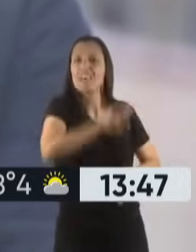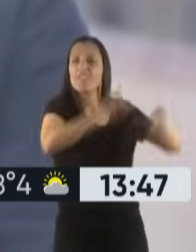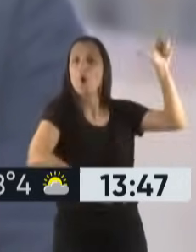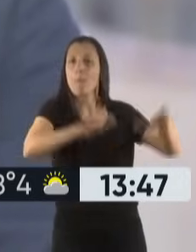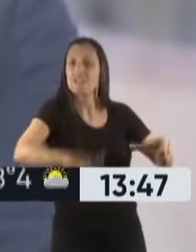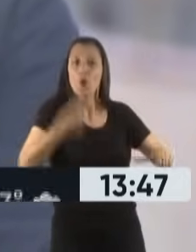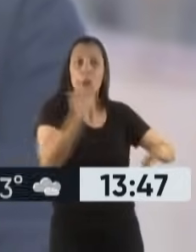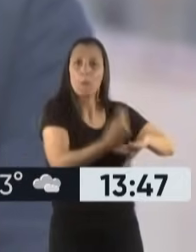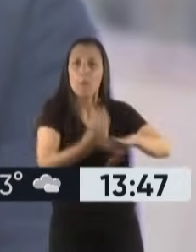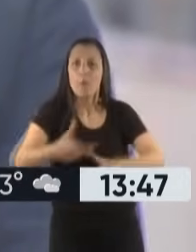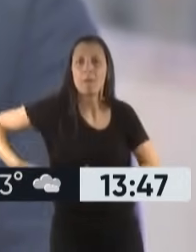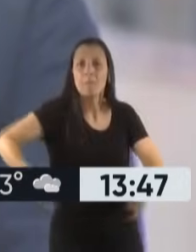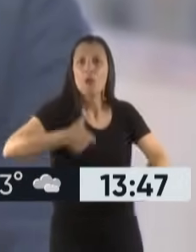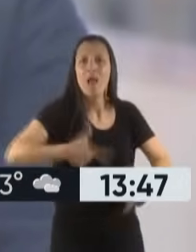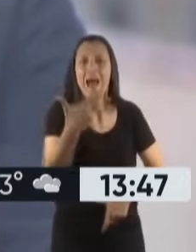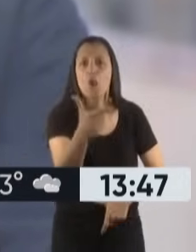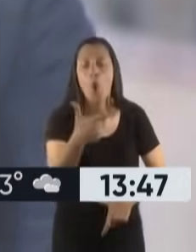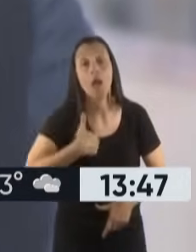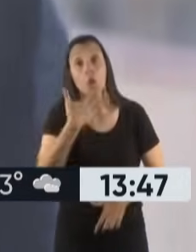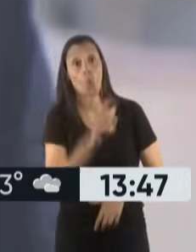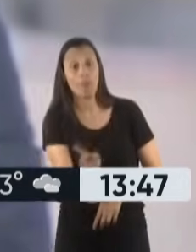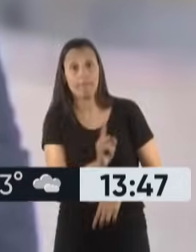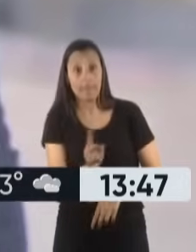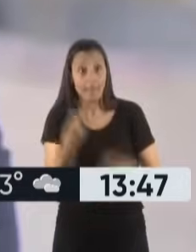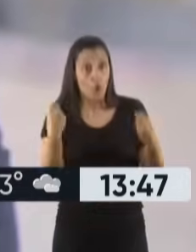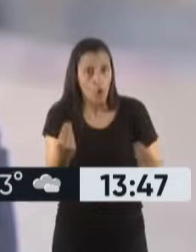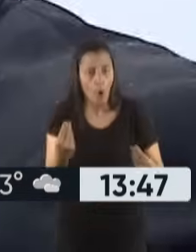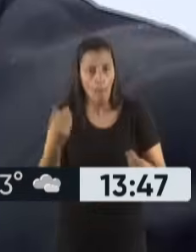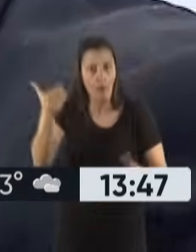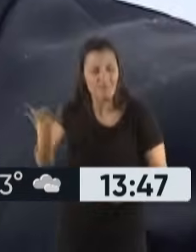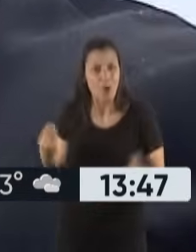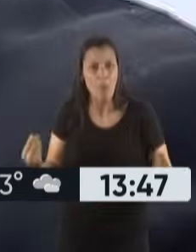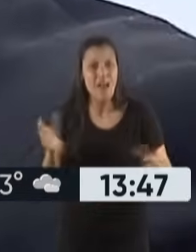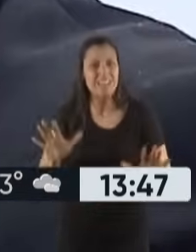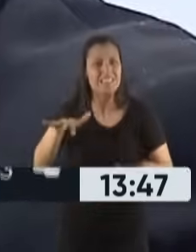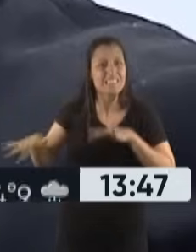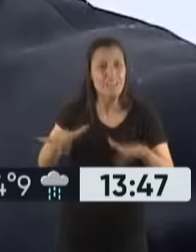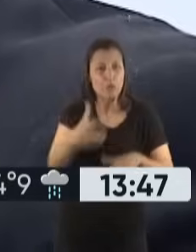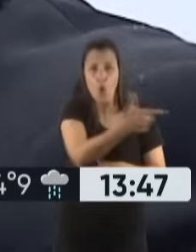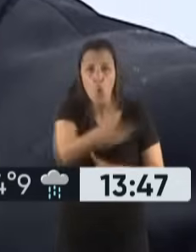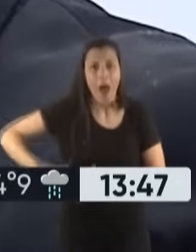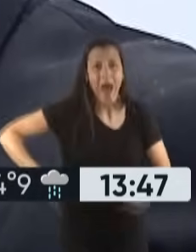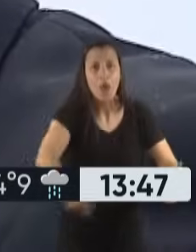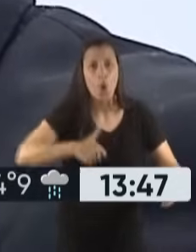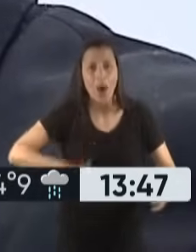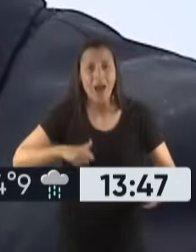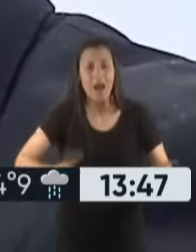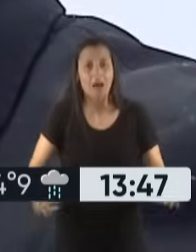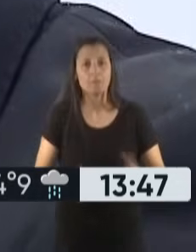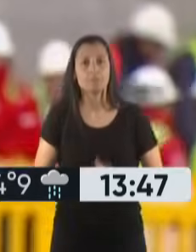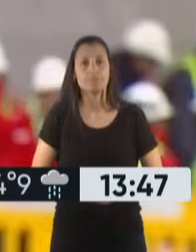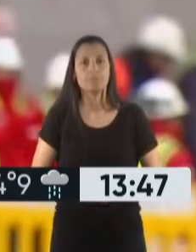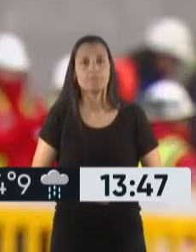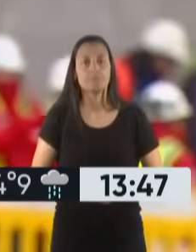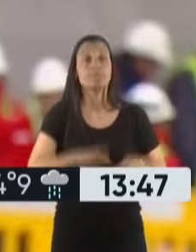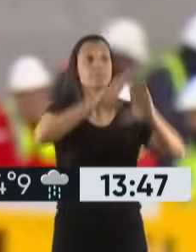85% de los vecinos sin cloacas. O sea, pero ¿cómo? Si esto pasa acá al lado, ¿cómo es esto? Claro, el negocio